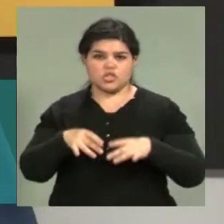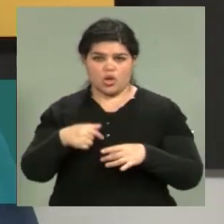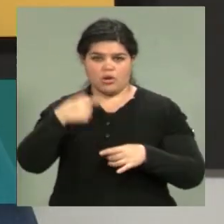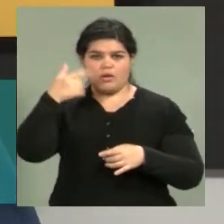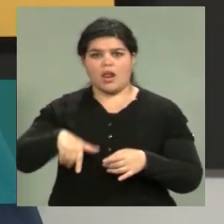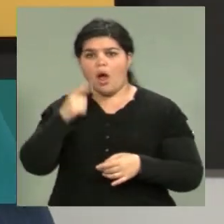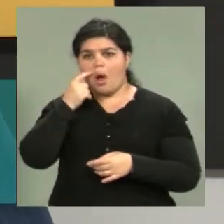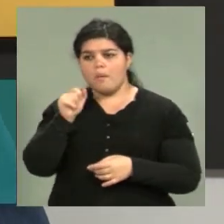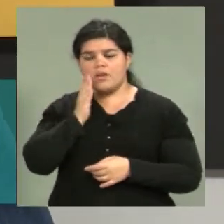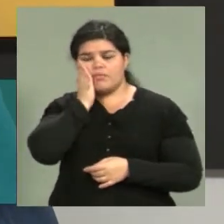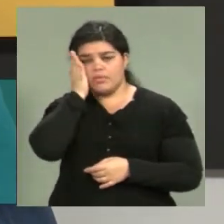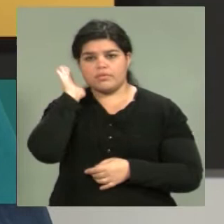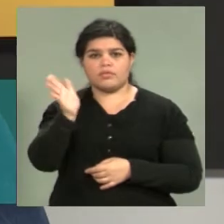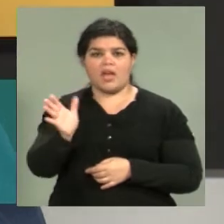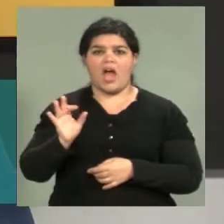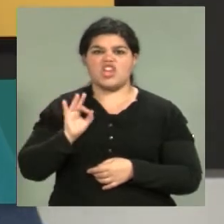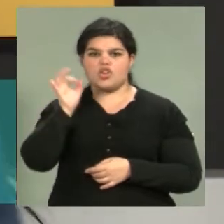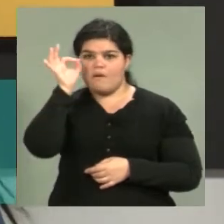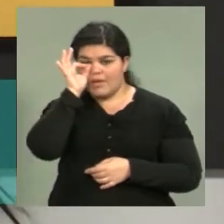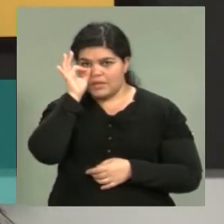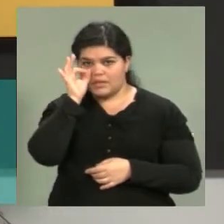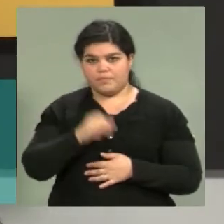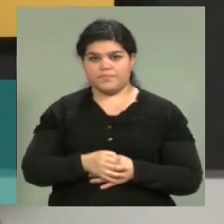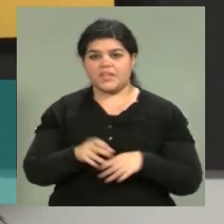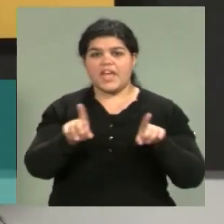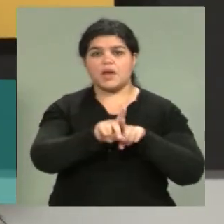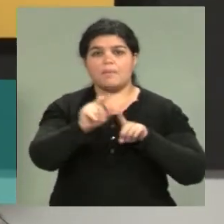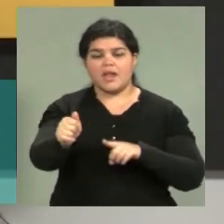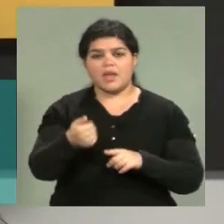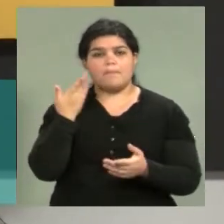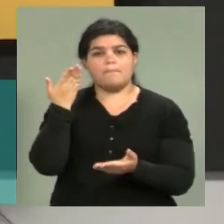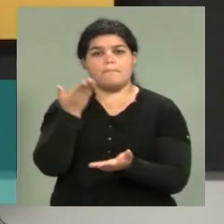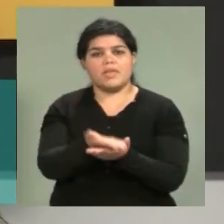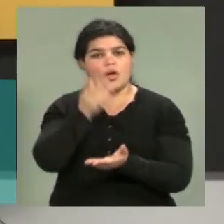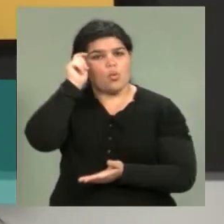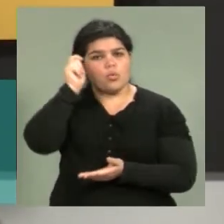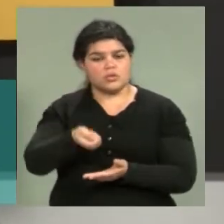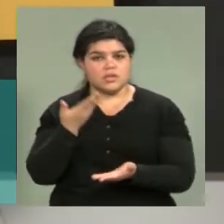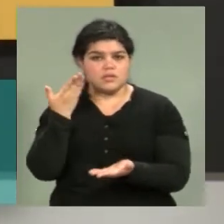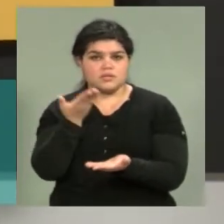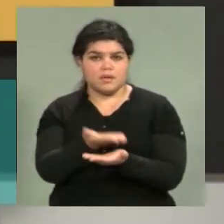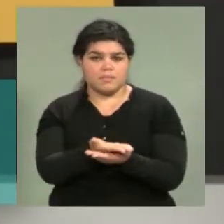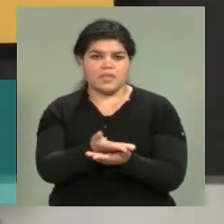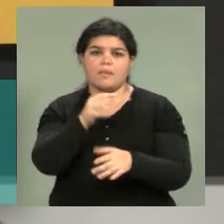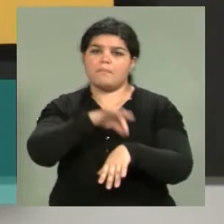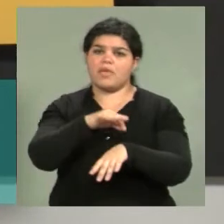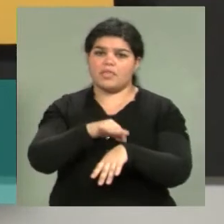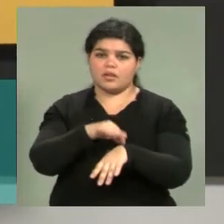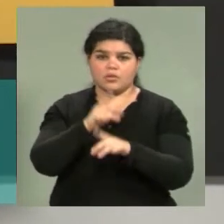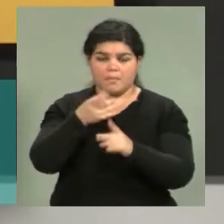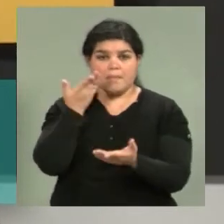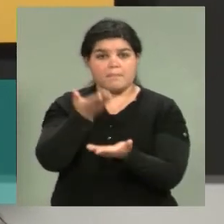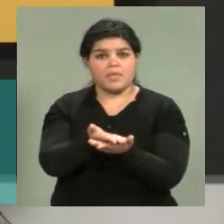estado vegetativo durante 20 años. Sus hermanas empezaron a pedirle a la justicia y también a los médicos que